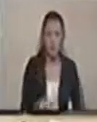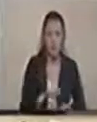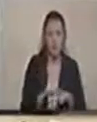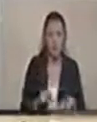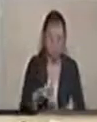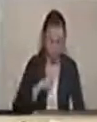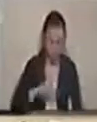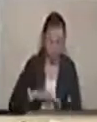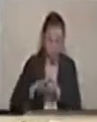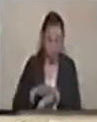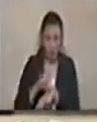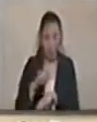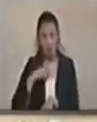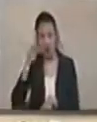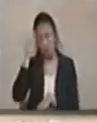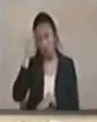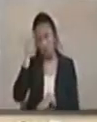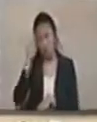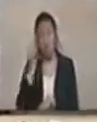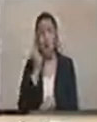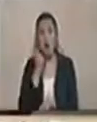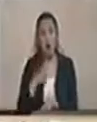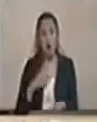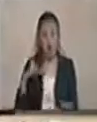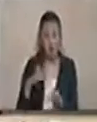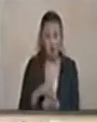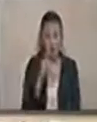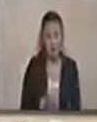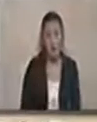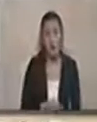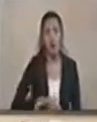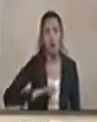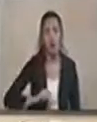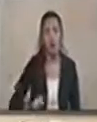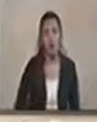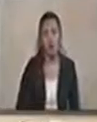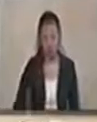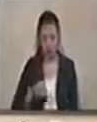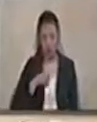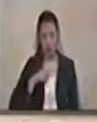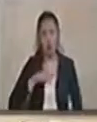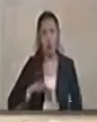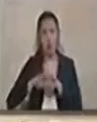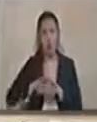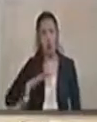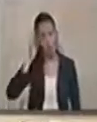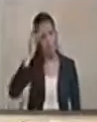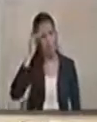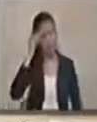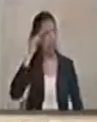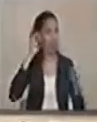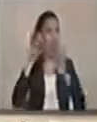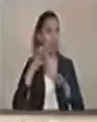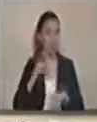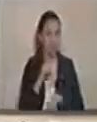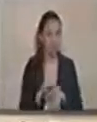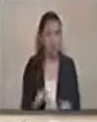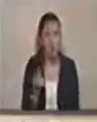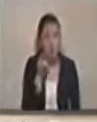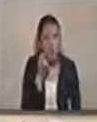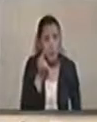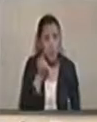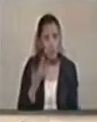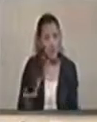le afecta sus derechos fundamentales si el médico está bajo los efectos de una sustancia psicoactiva. Por lo